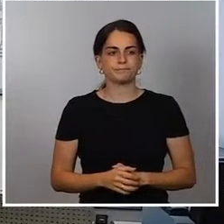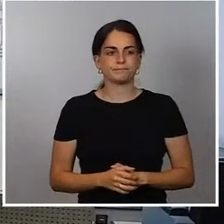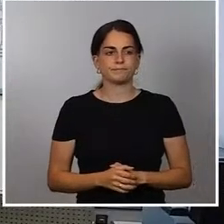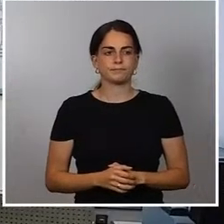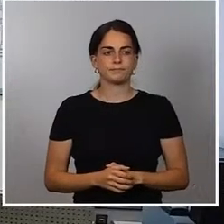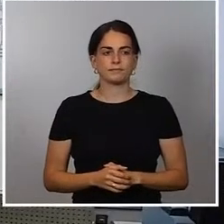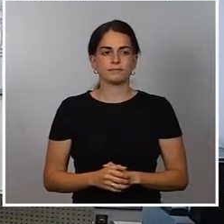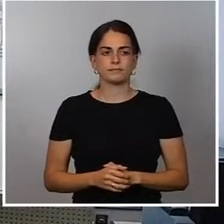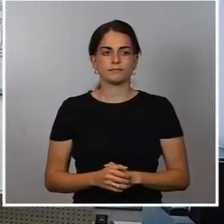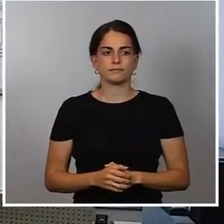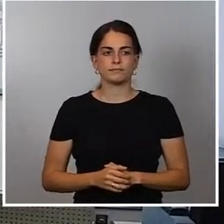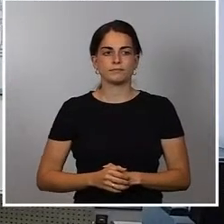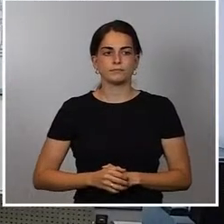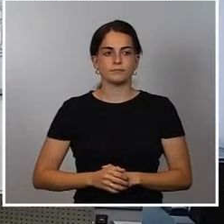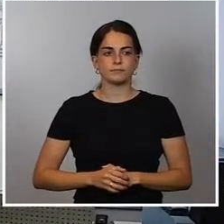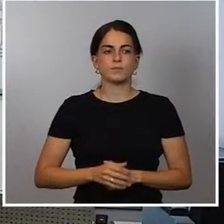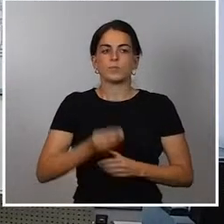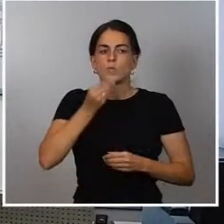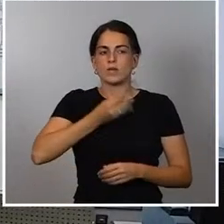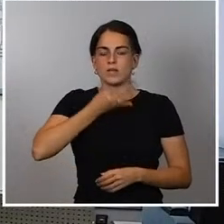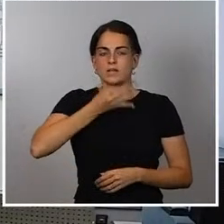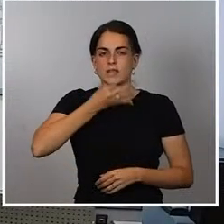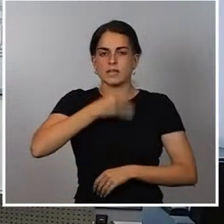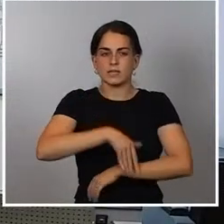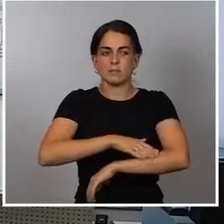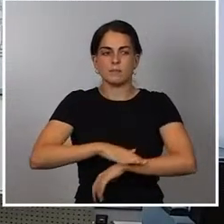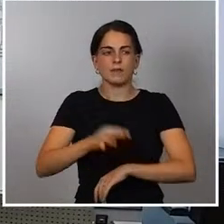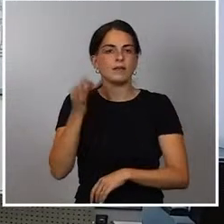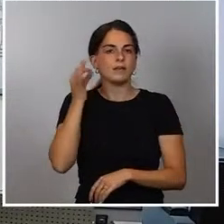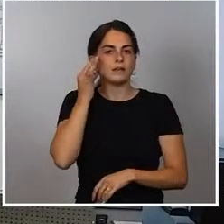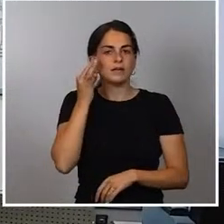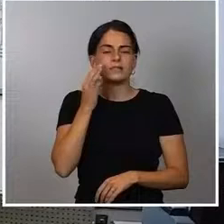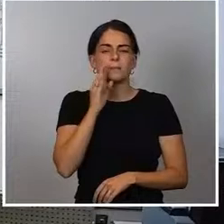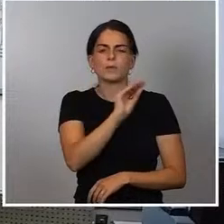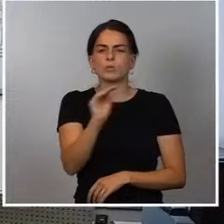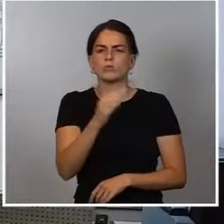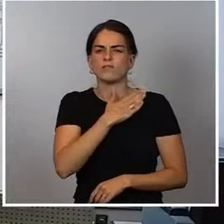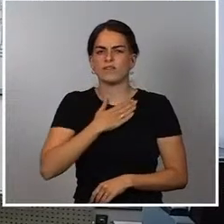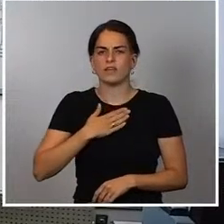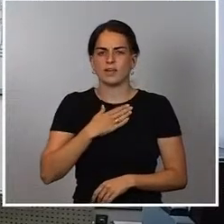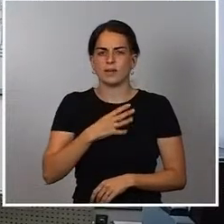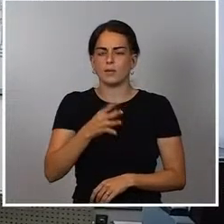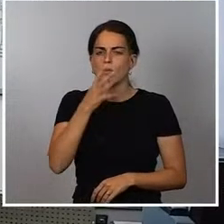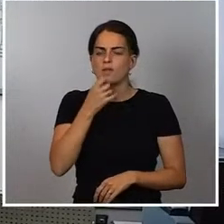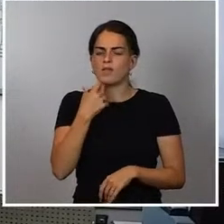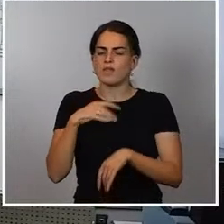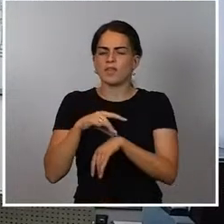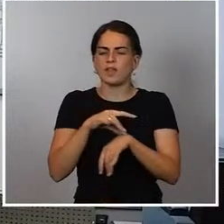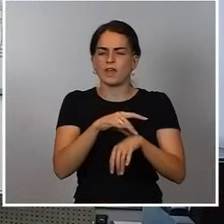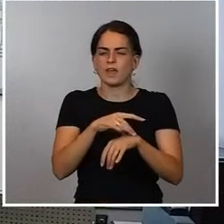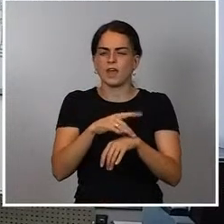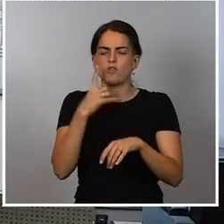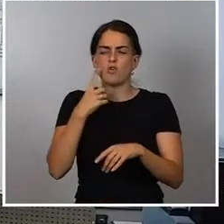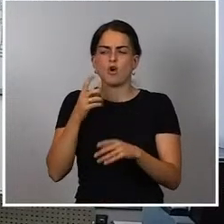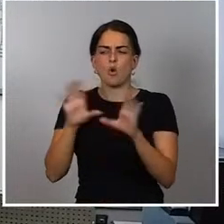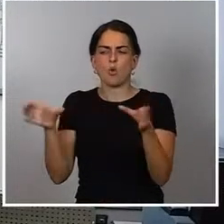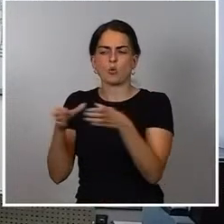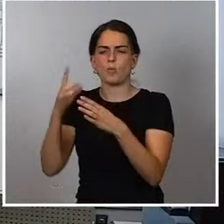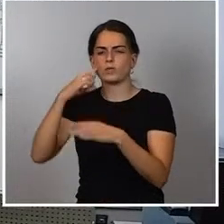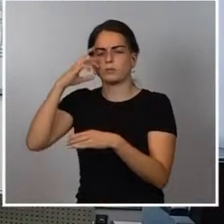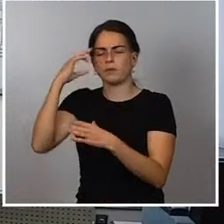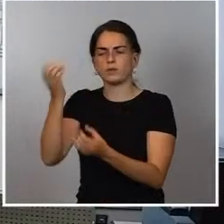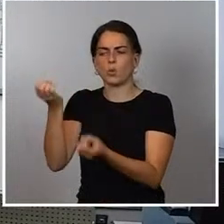gracias buenas tardes ministra quería preguntarle siempre se han guiado dicen por el criterio de los expertos la ponencia de